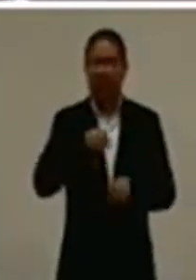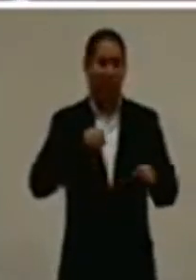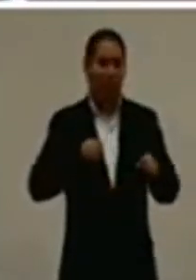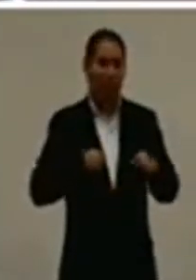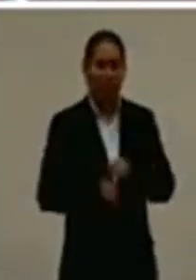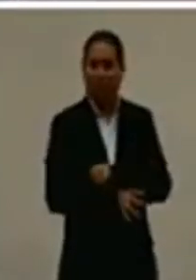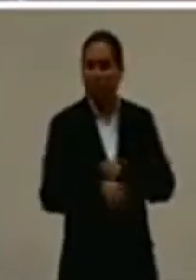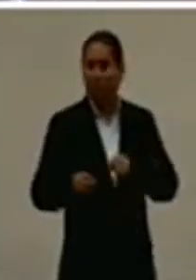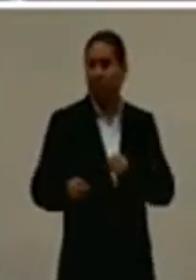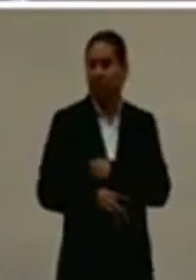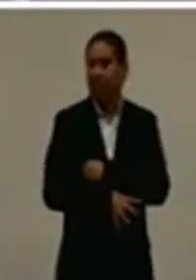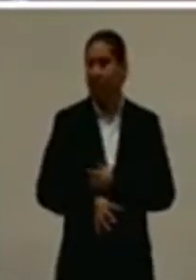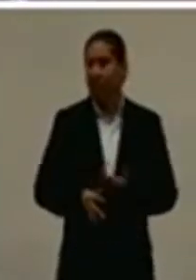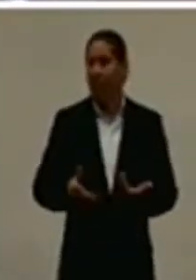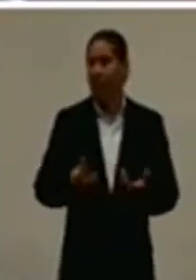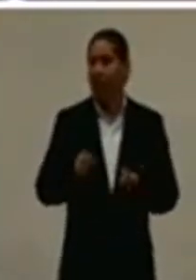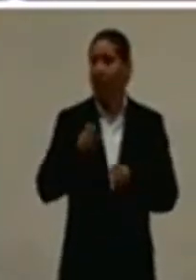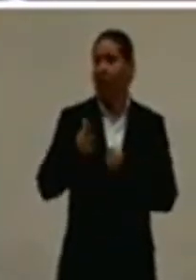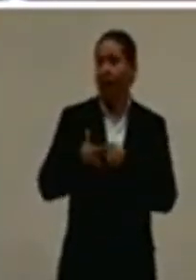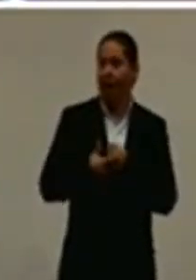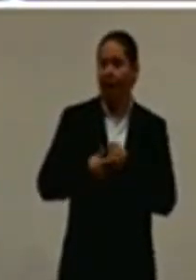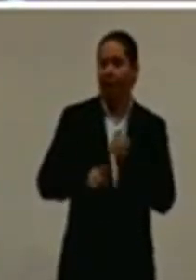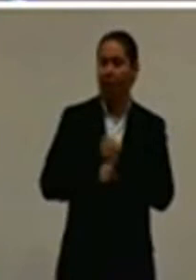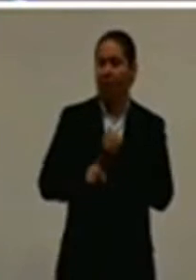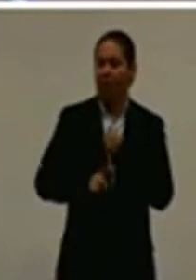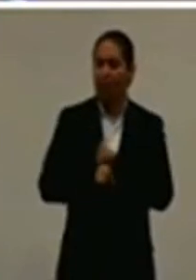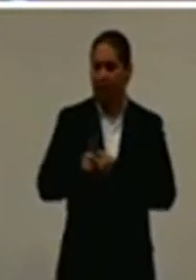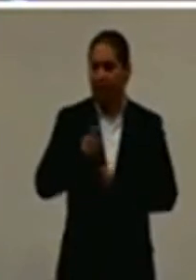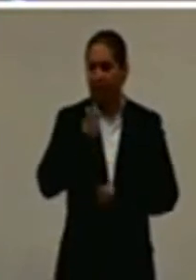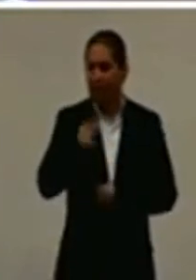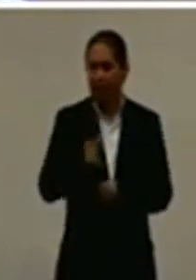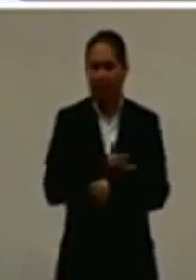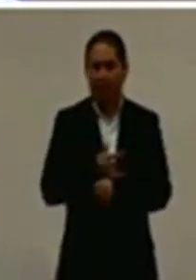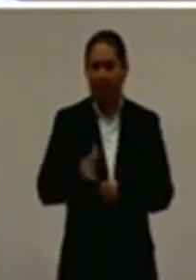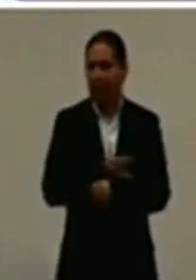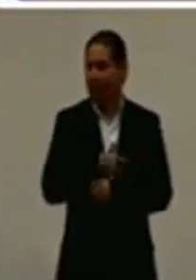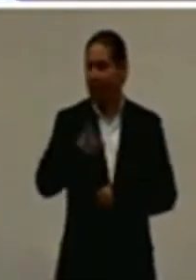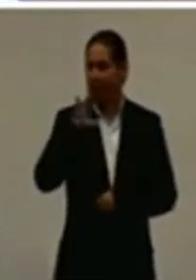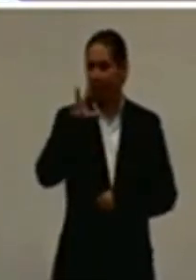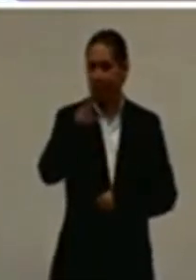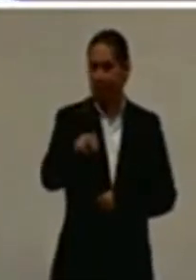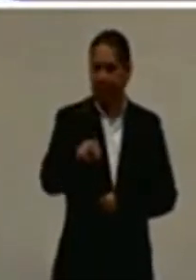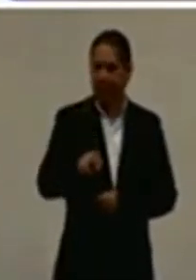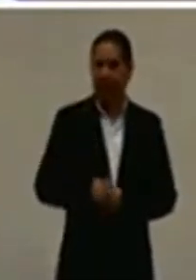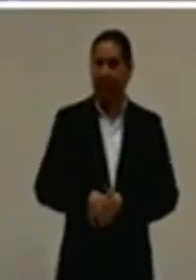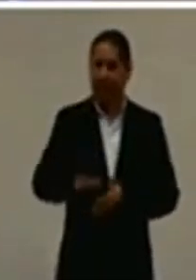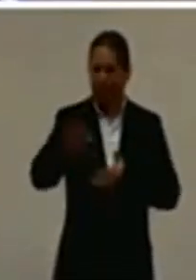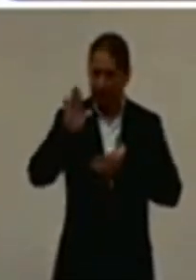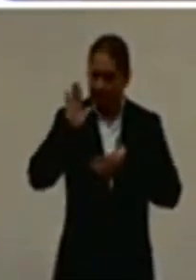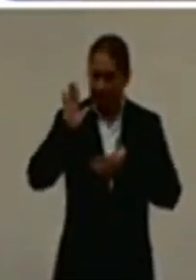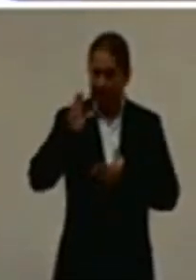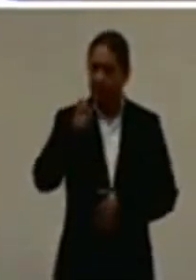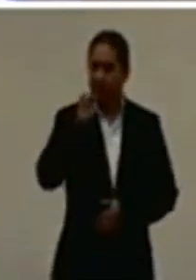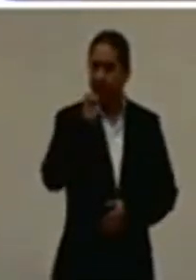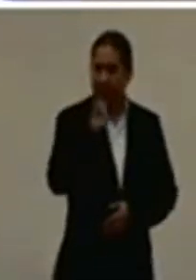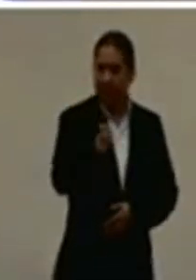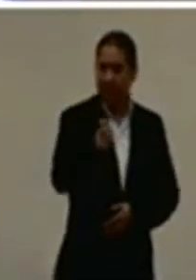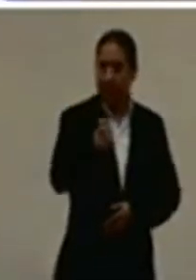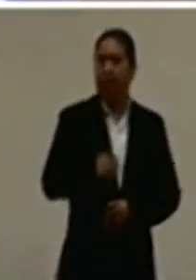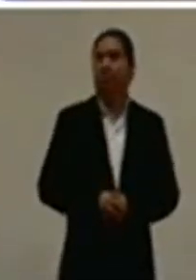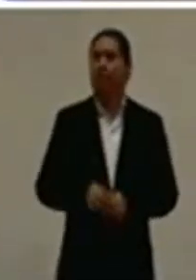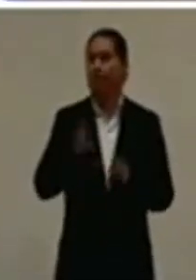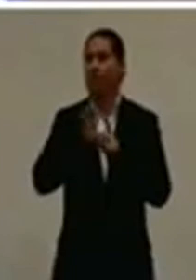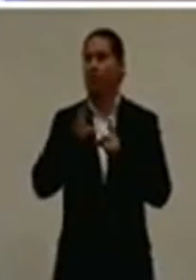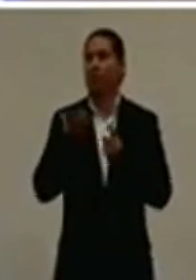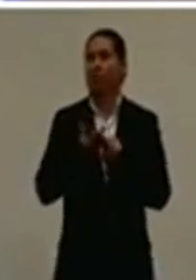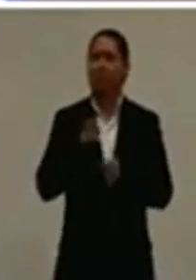presentarla como dice ahorita sino que no tengan irregularidades claras entonces ese compromiso y nos ponemos a las órdenes en la función del